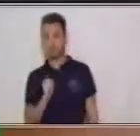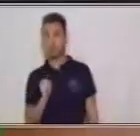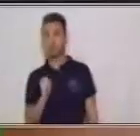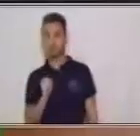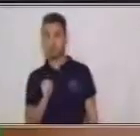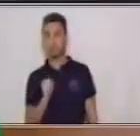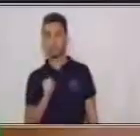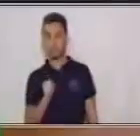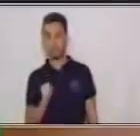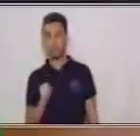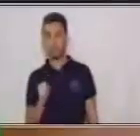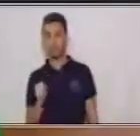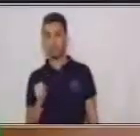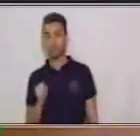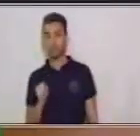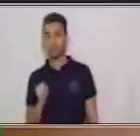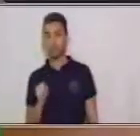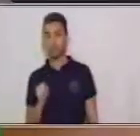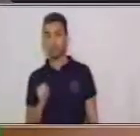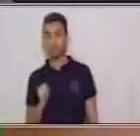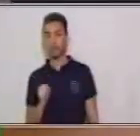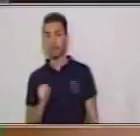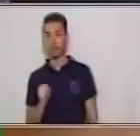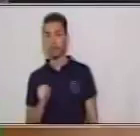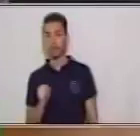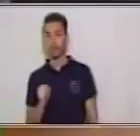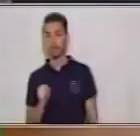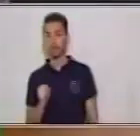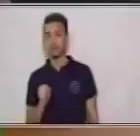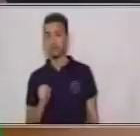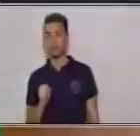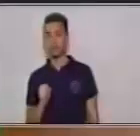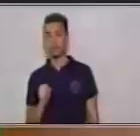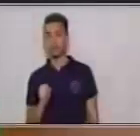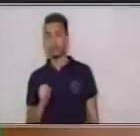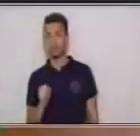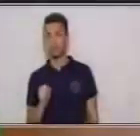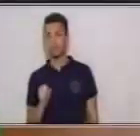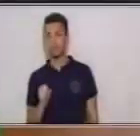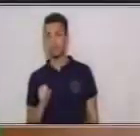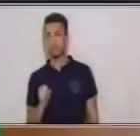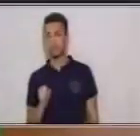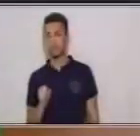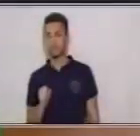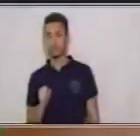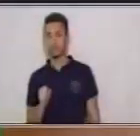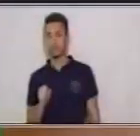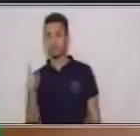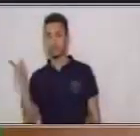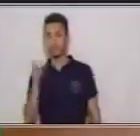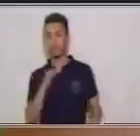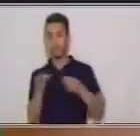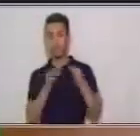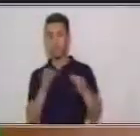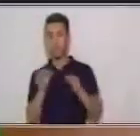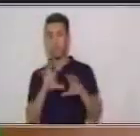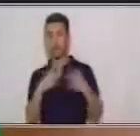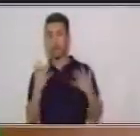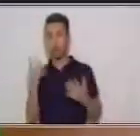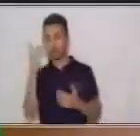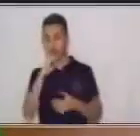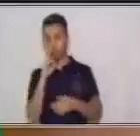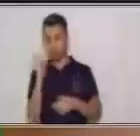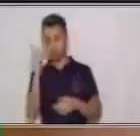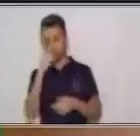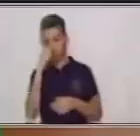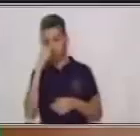hay otras clasificaciones. Yo te voy a ir explicando cada una de las clasificaciones del sustantivo y vamos a